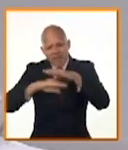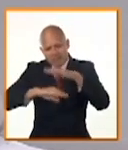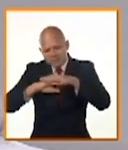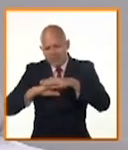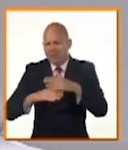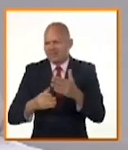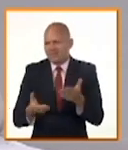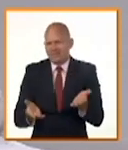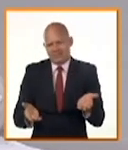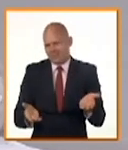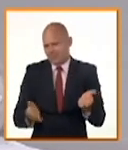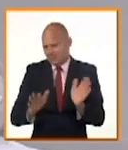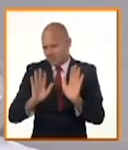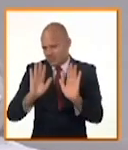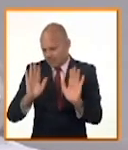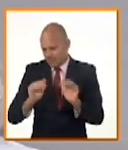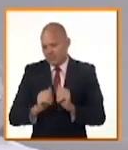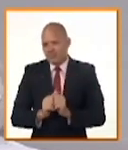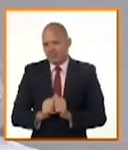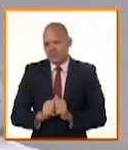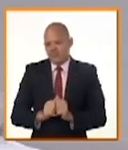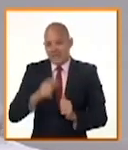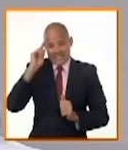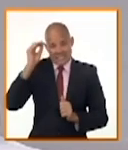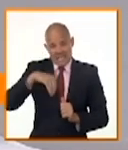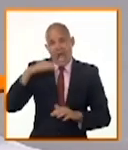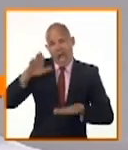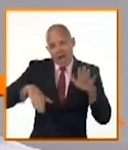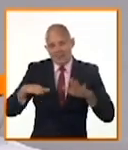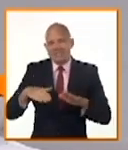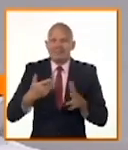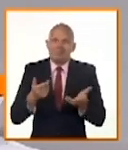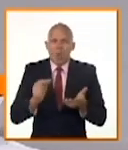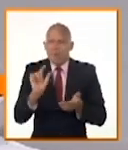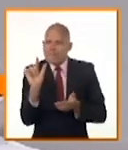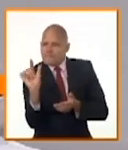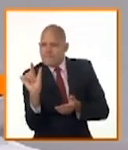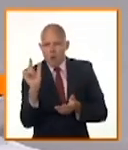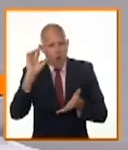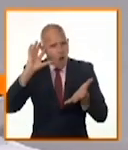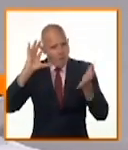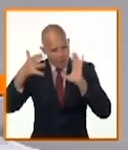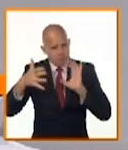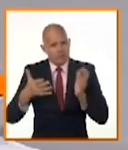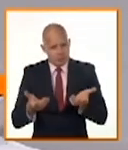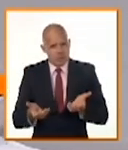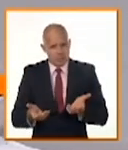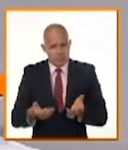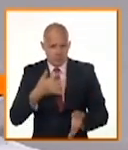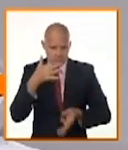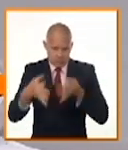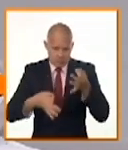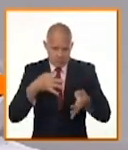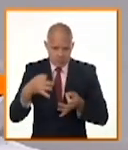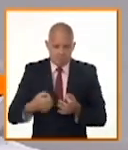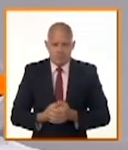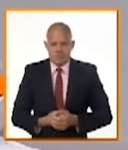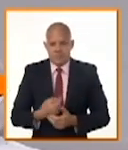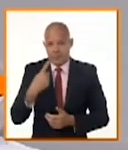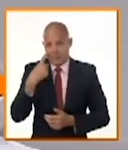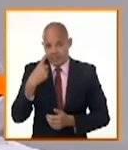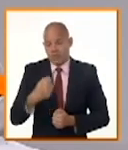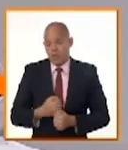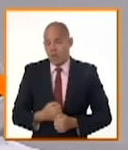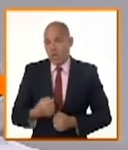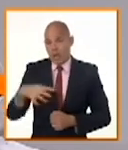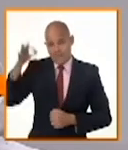llegar con un lenguaje coloquial a las personas Pero si es importante en ese proceso de Educación financiera tendremos que ir ahí aquí hablamos de umbrales